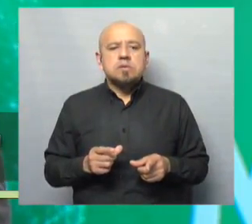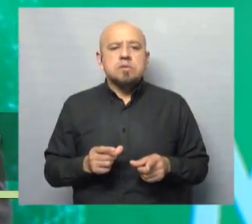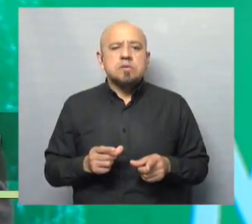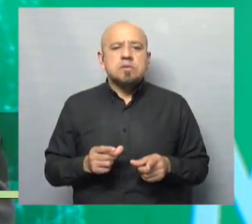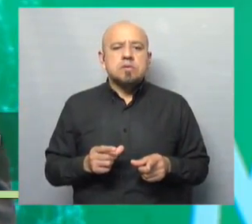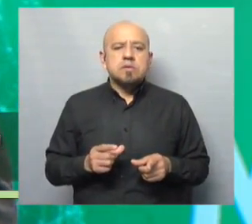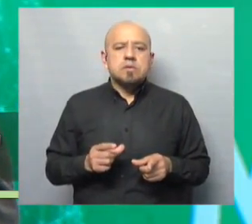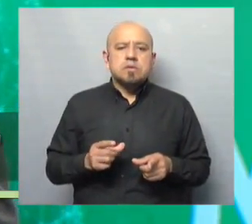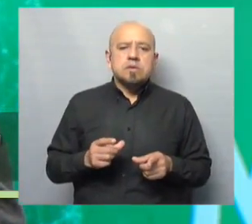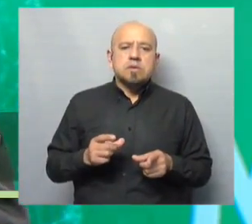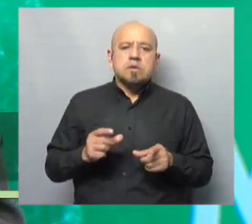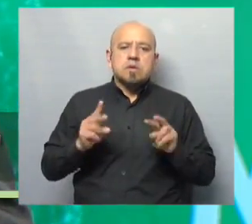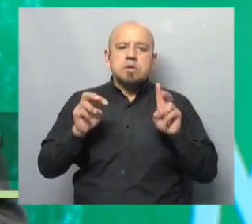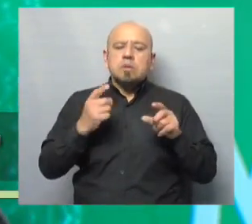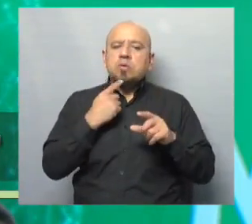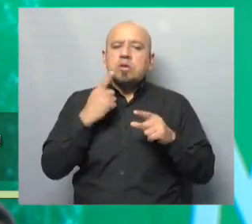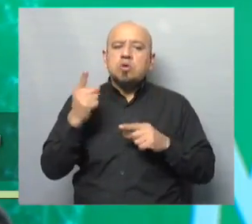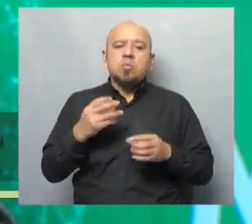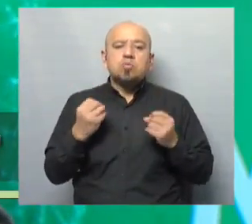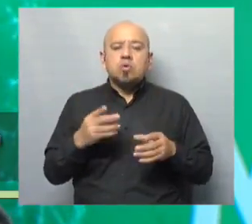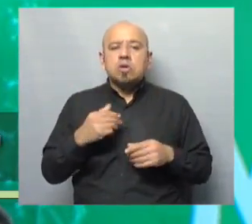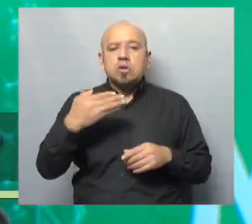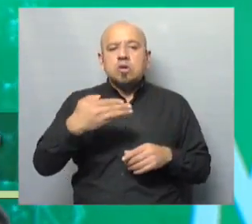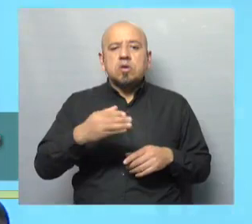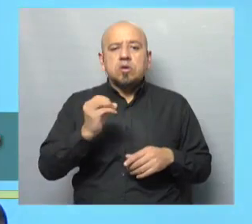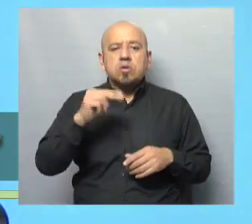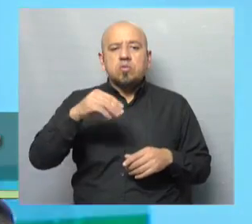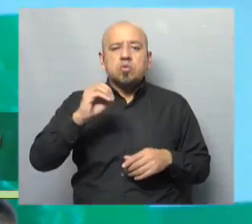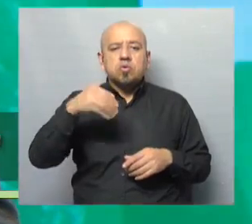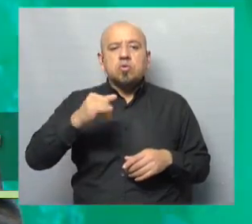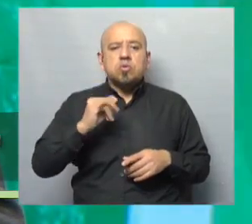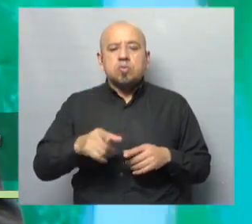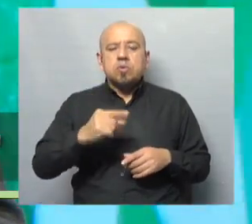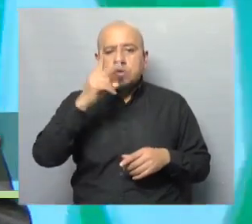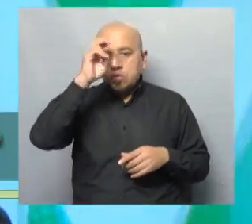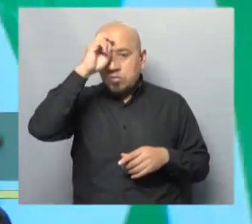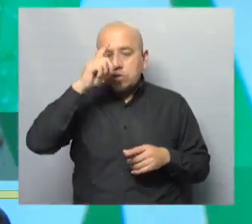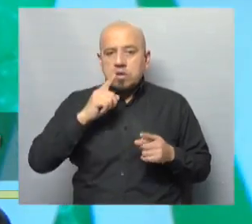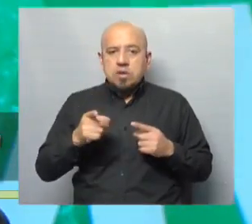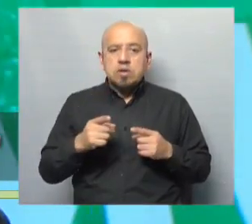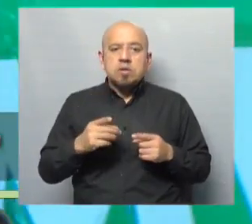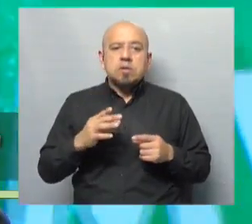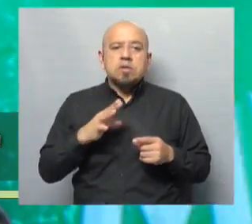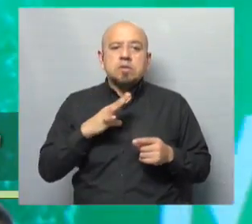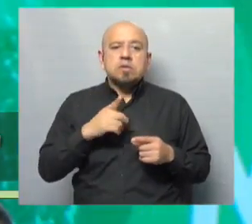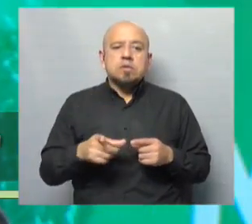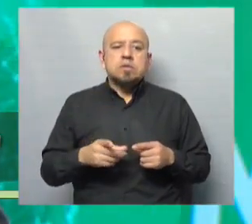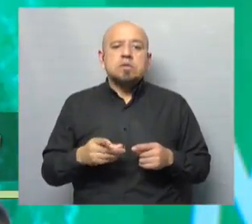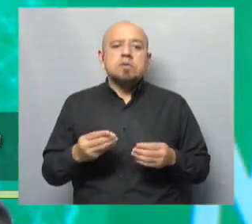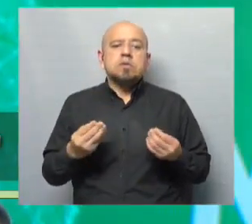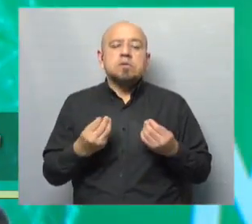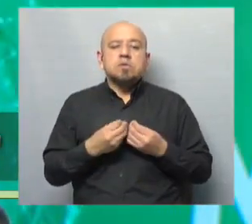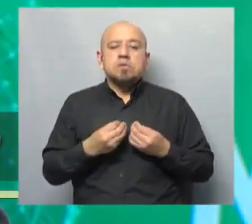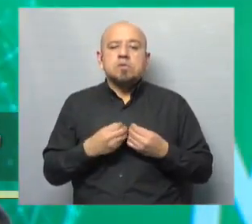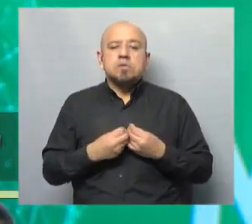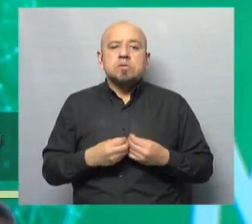decisiones políticas porque yo no me entendía que a pesar de que el hospital policial tenía muy inferiores condiciones